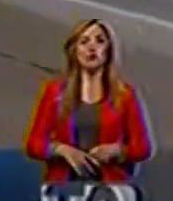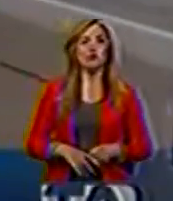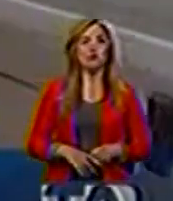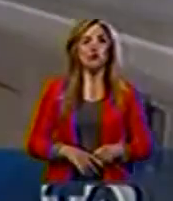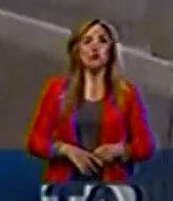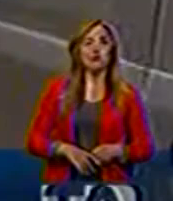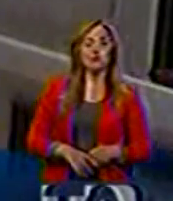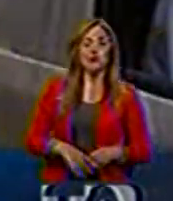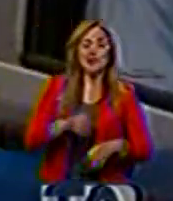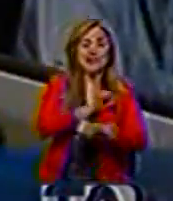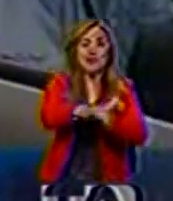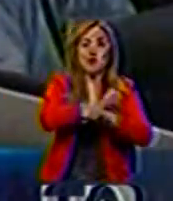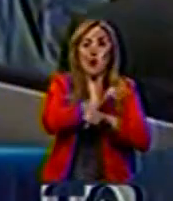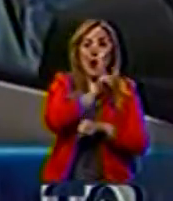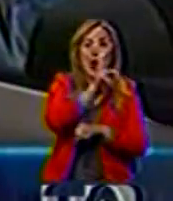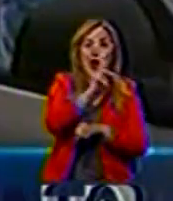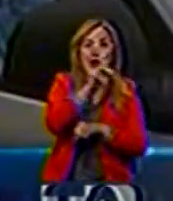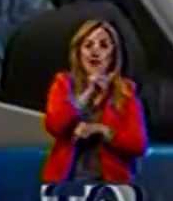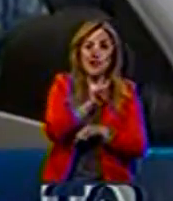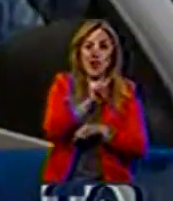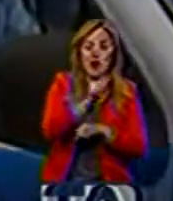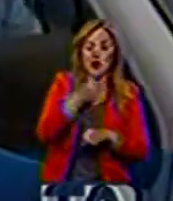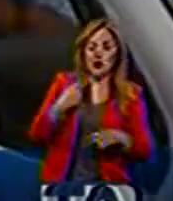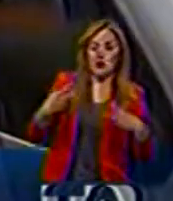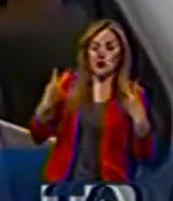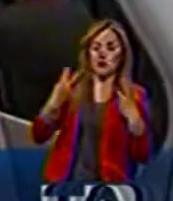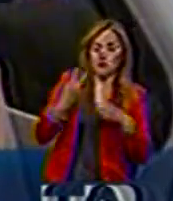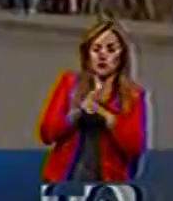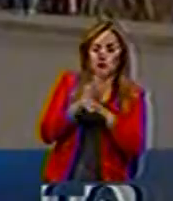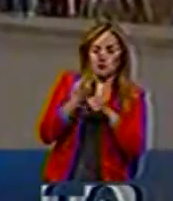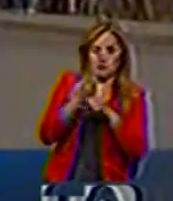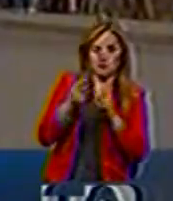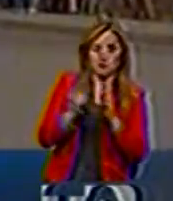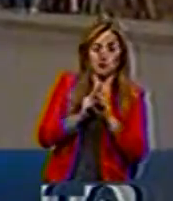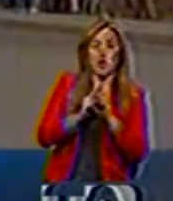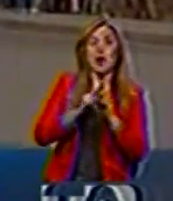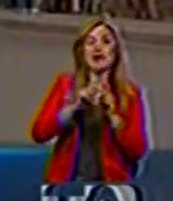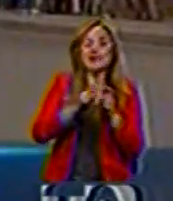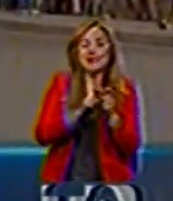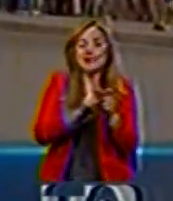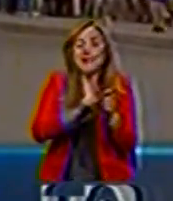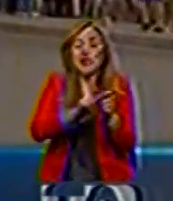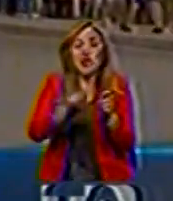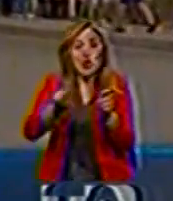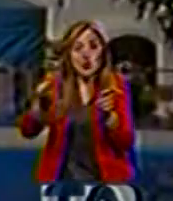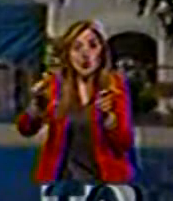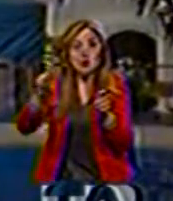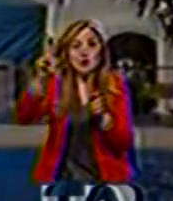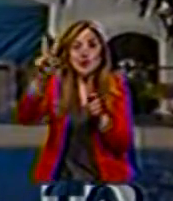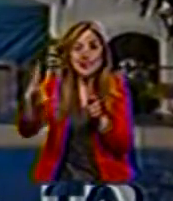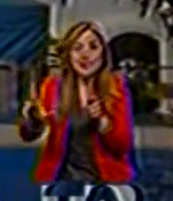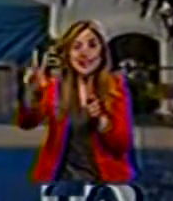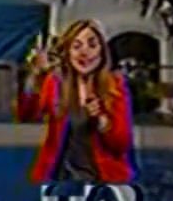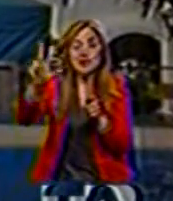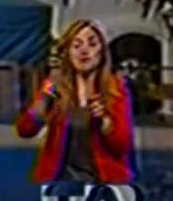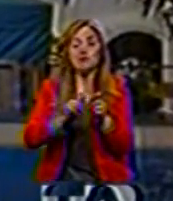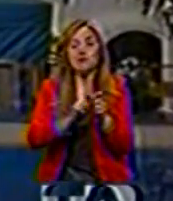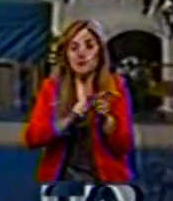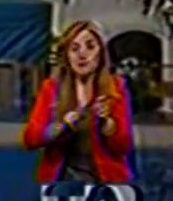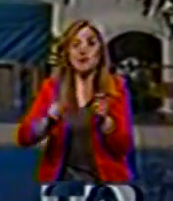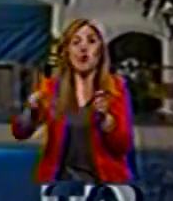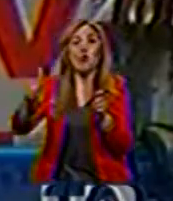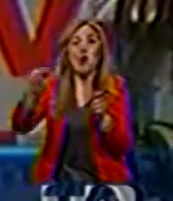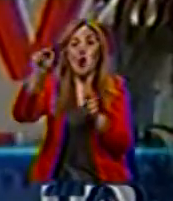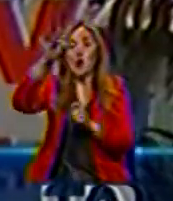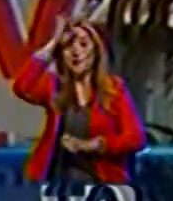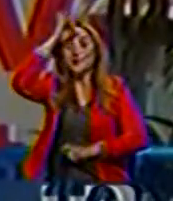Ana vive en San Borondón, a casi dos horas de donde la encontramos, el kilómetro 23 de la vía perimetral. En el hospital móvil, su hijo pudo